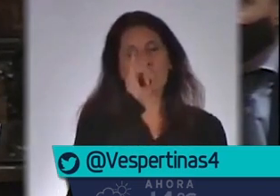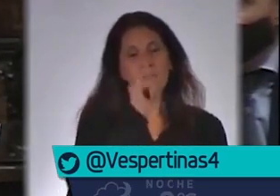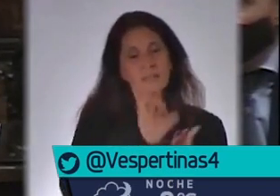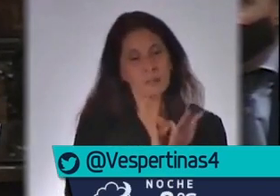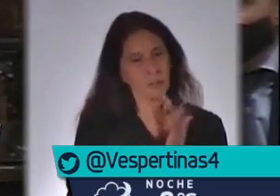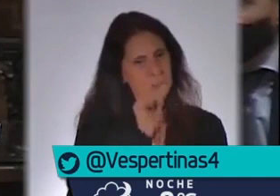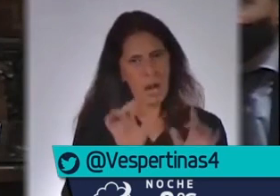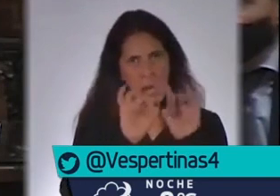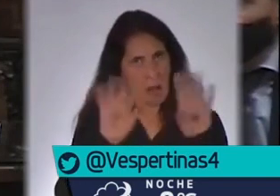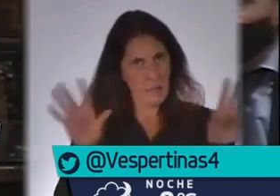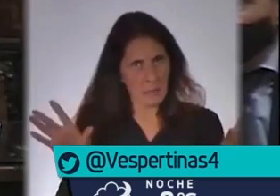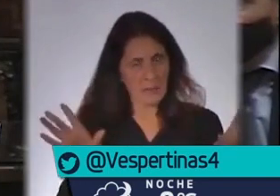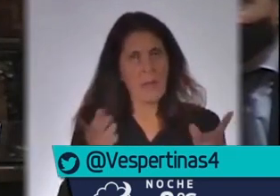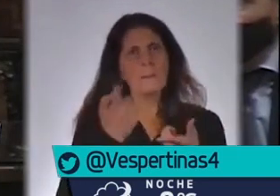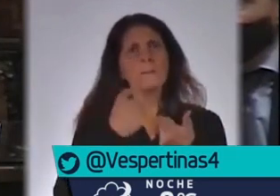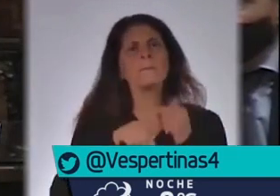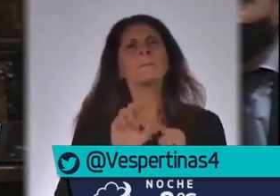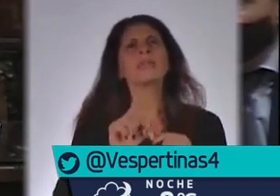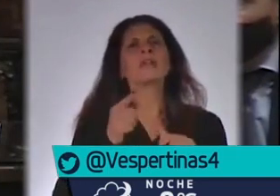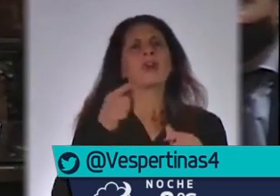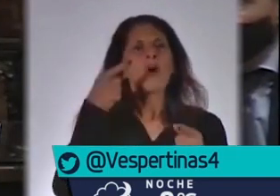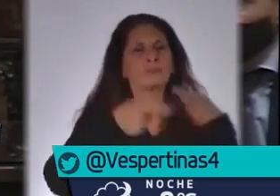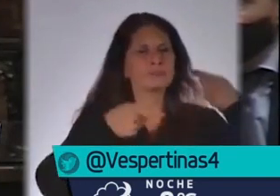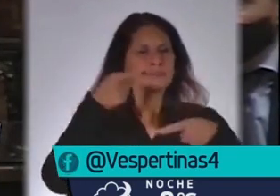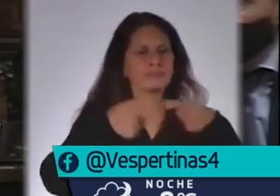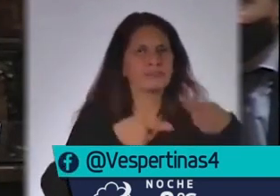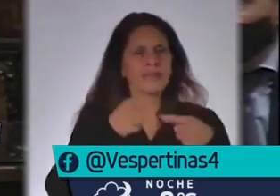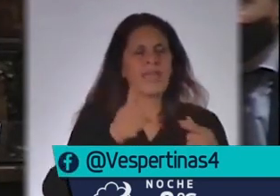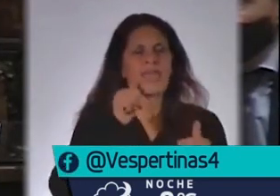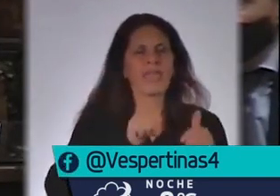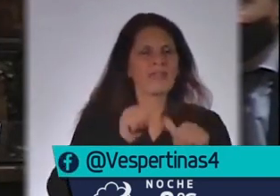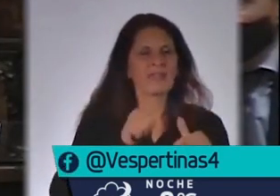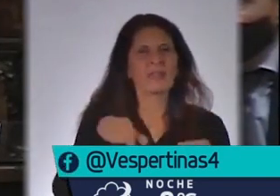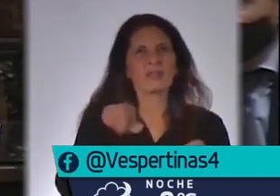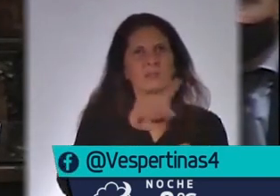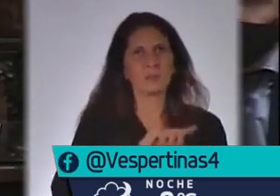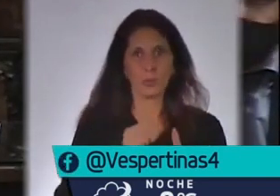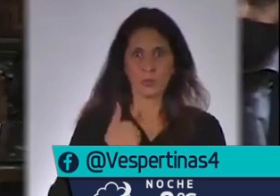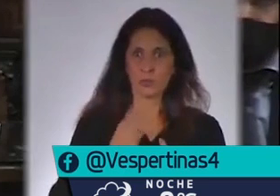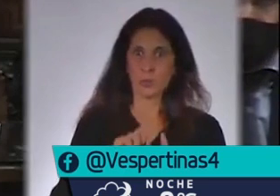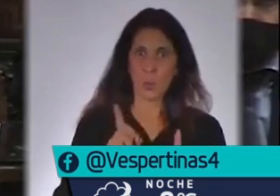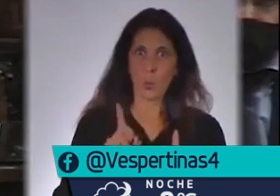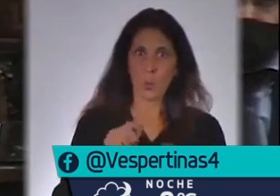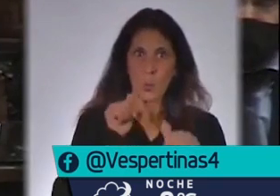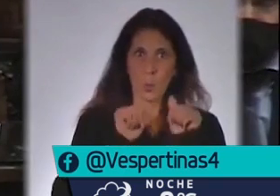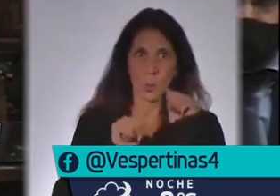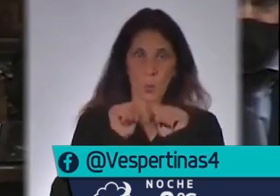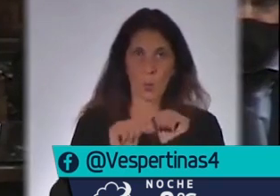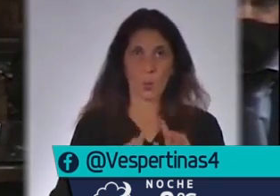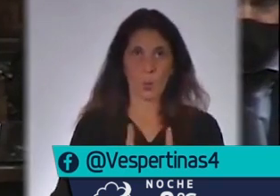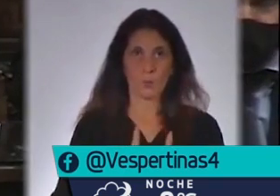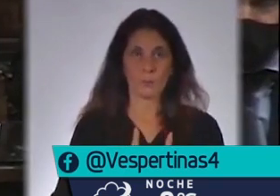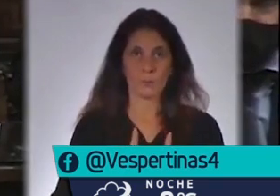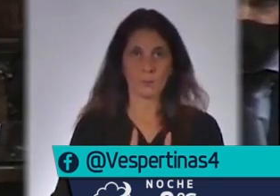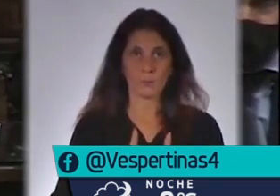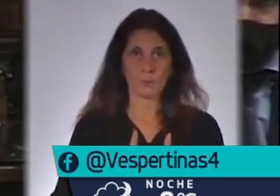exprésese con total libertad, pero evite cualquier tipo de expresión hiriente que está prohibida expresamente en el reglamento.